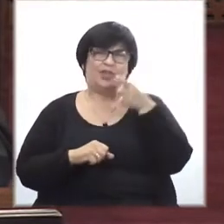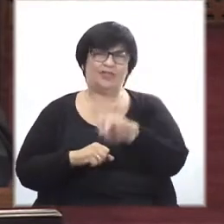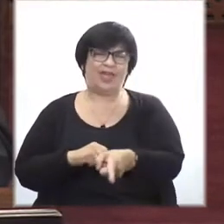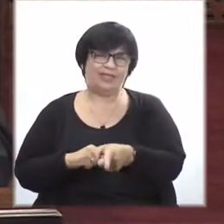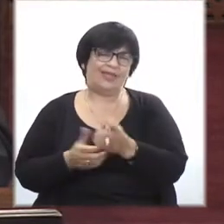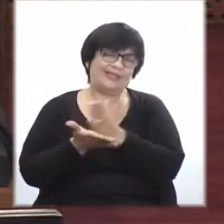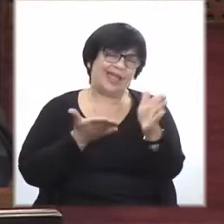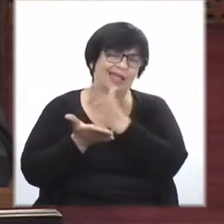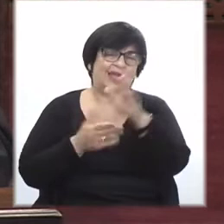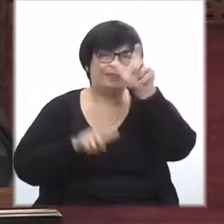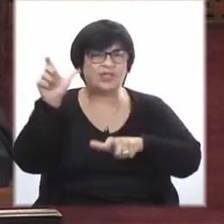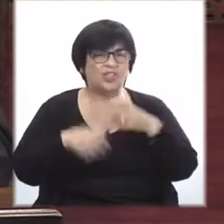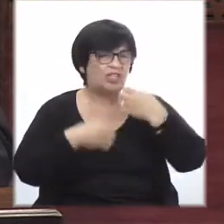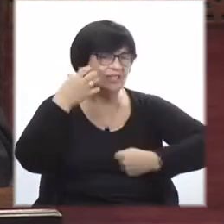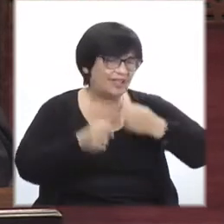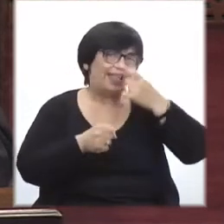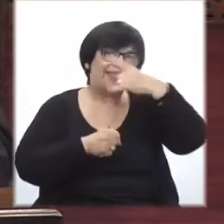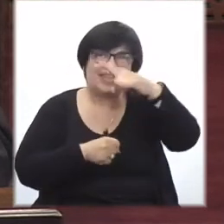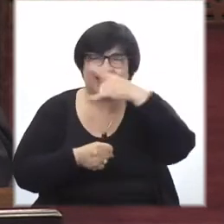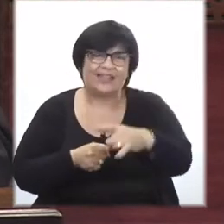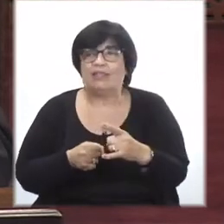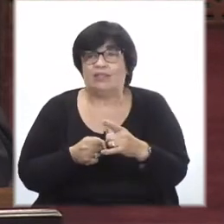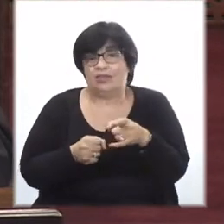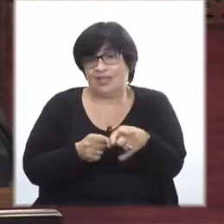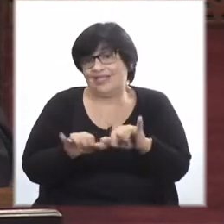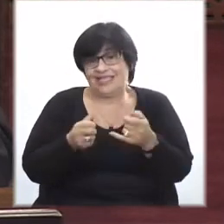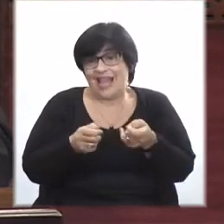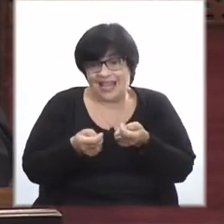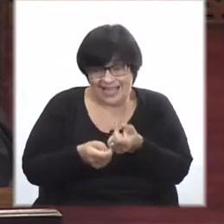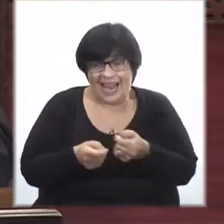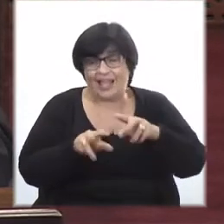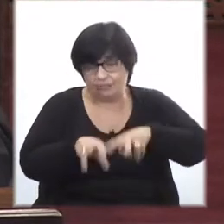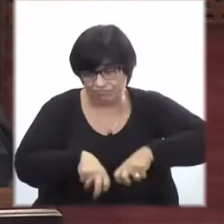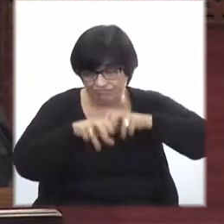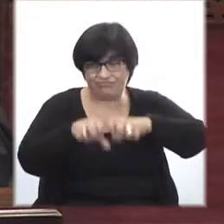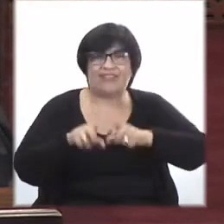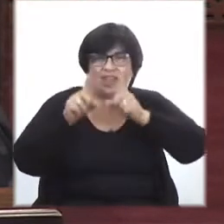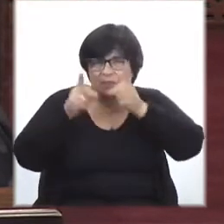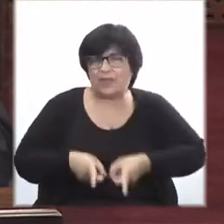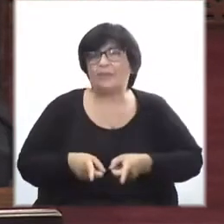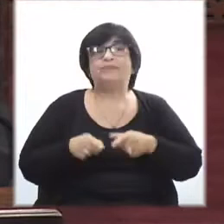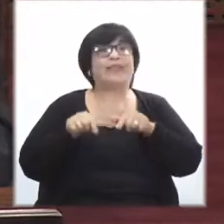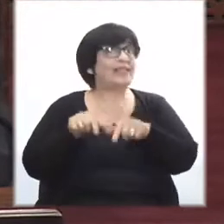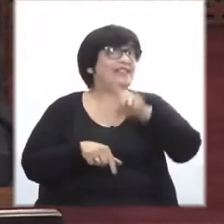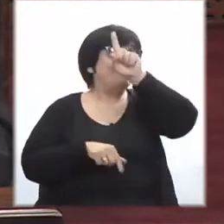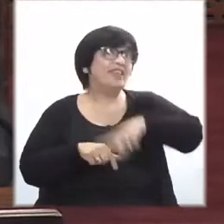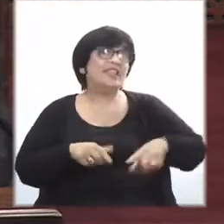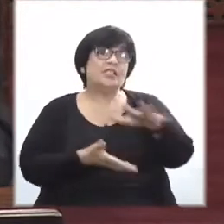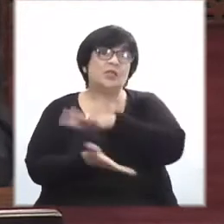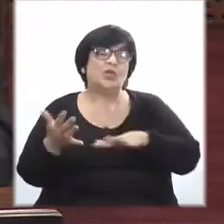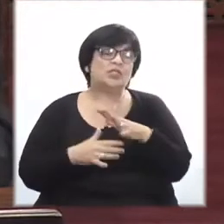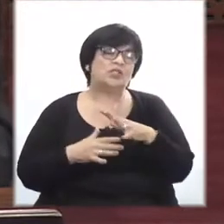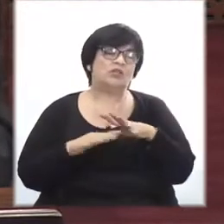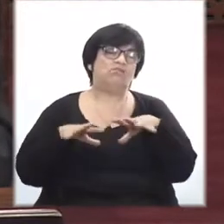ganaderos de zonas tradicionalmente productoras de leche, granos y carnes. Se consuma así un fenómeno de concentración